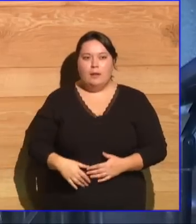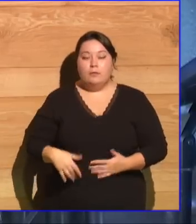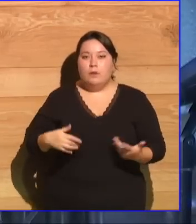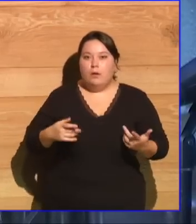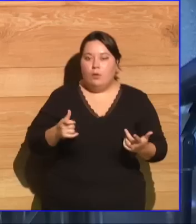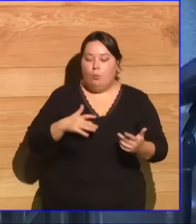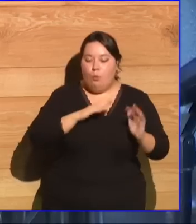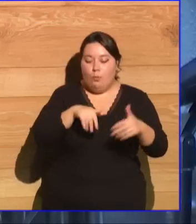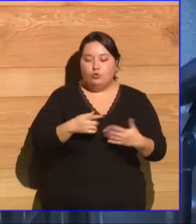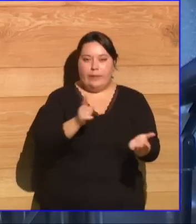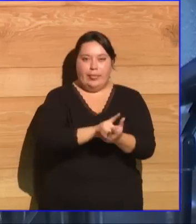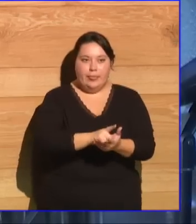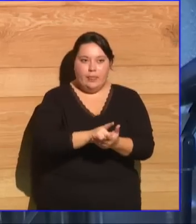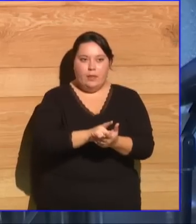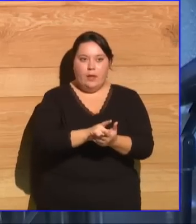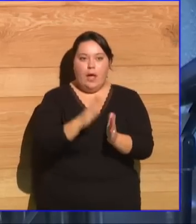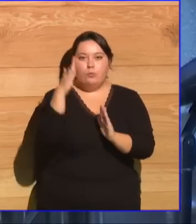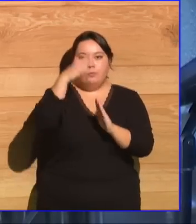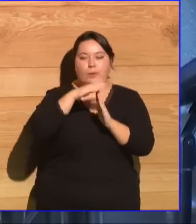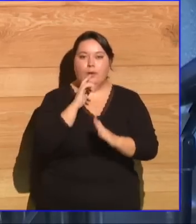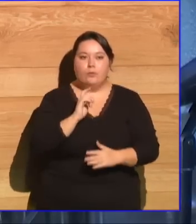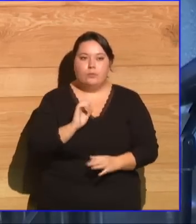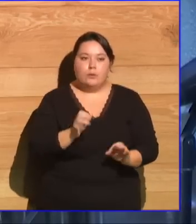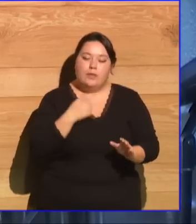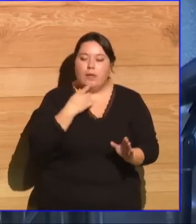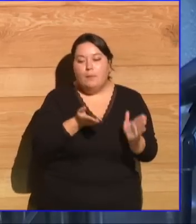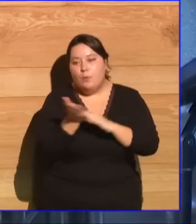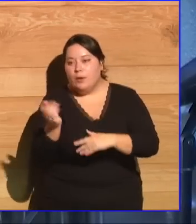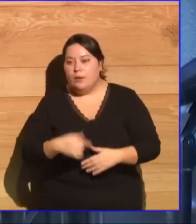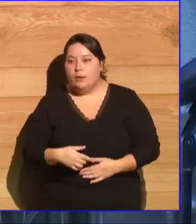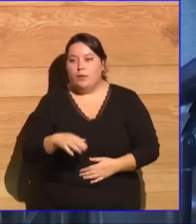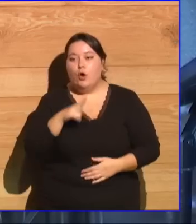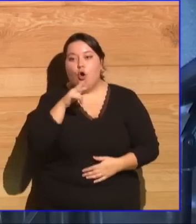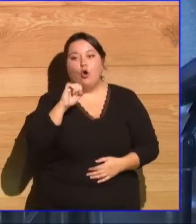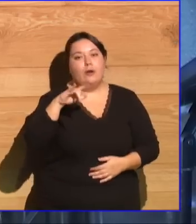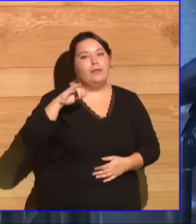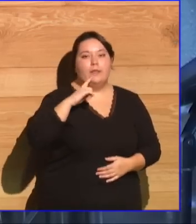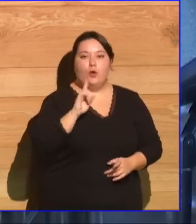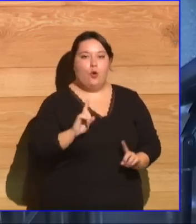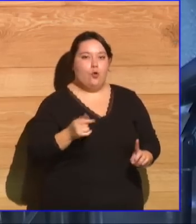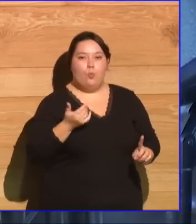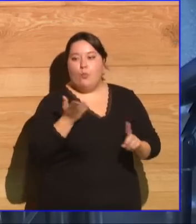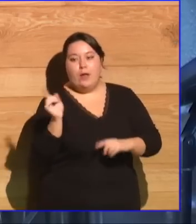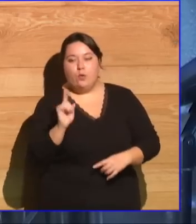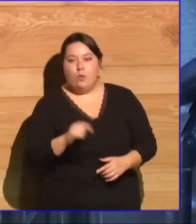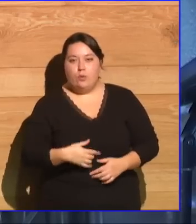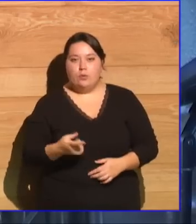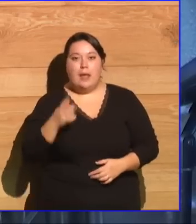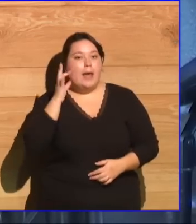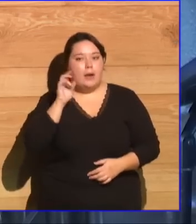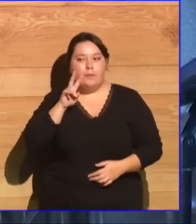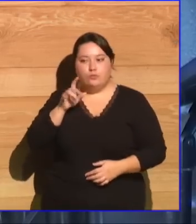nuevo y dice, aquí hay un shortcut, vamos a ir por aquí. Y Holly Hunter dice, no vayas en esa dirección. Y volvemos a verla a